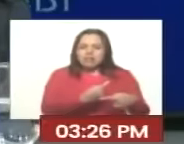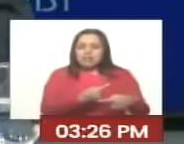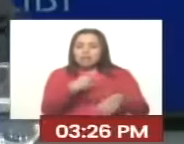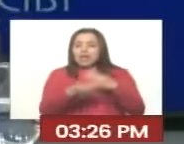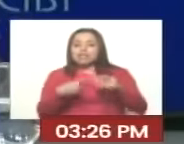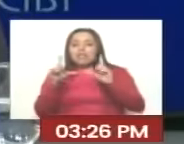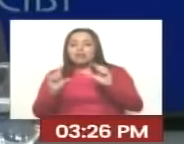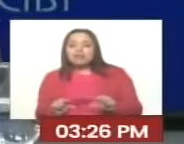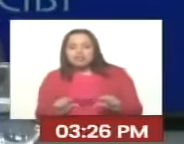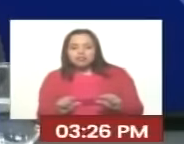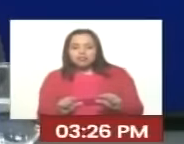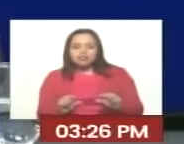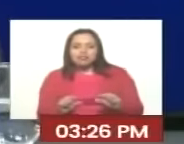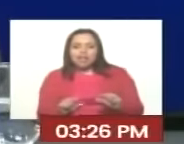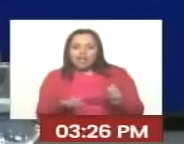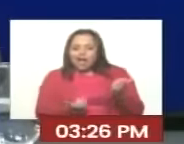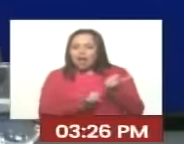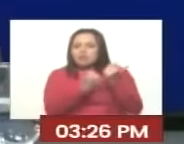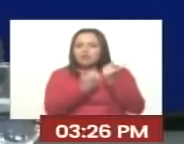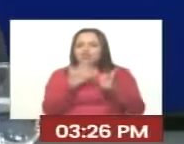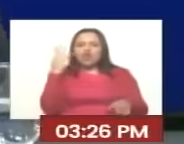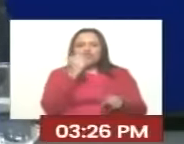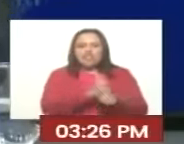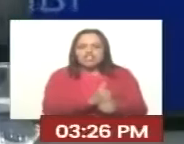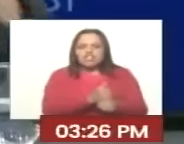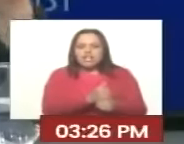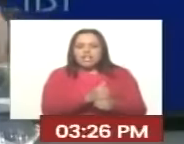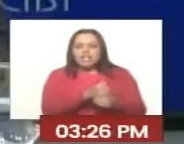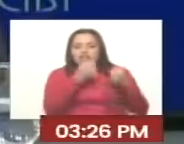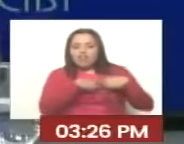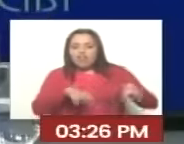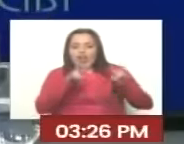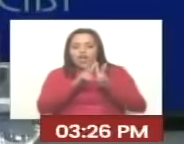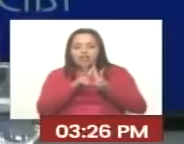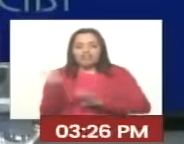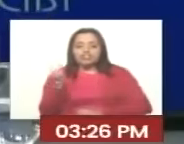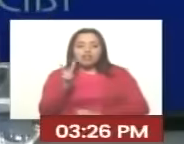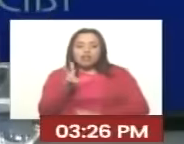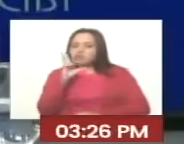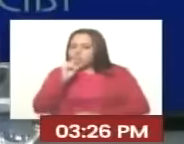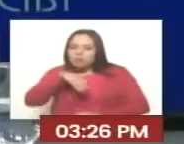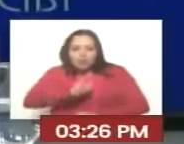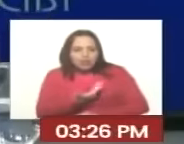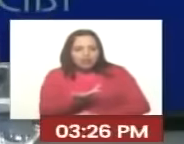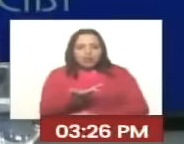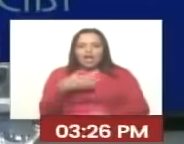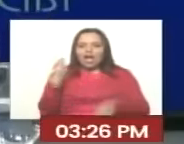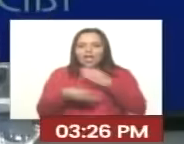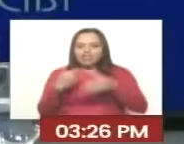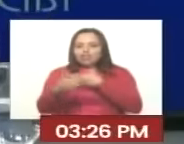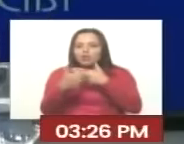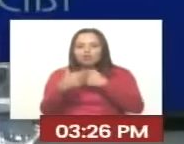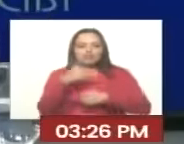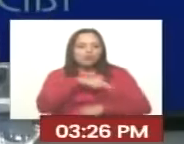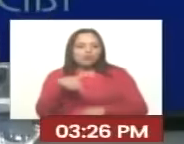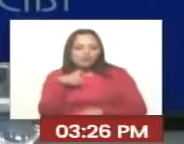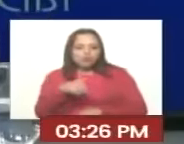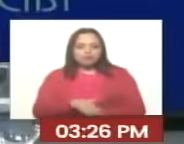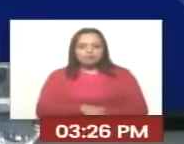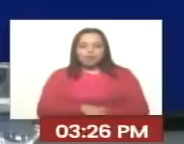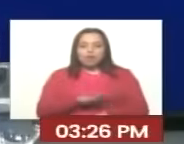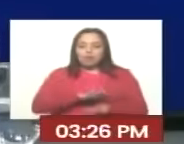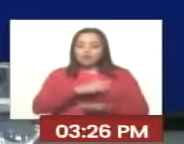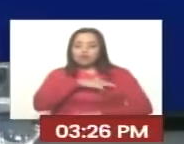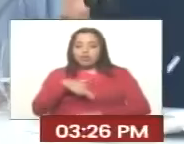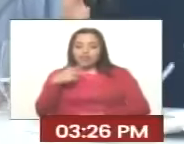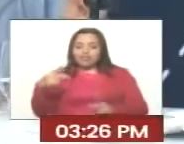disminuir la credibilidad y la moral del venezolano, no han podido hacerlo contra nosotros. Porque hemos vencido.